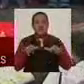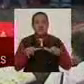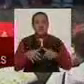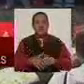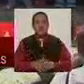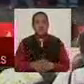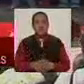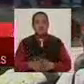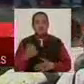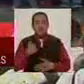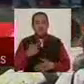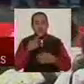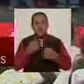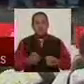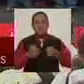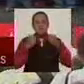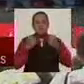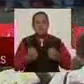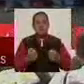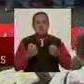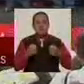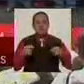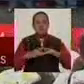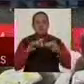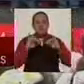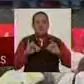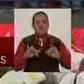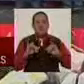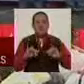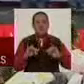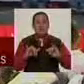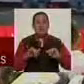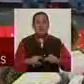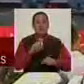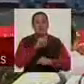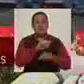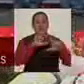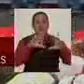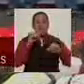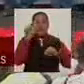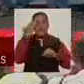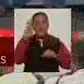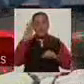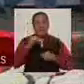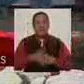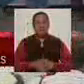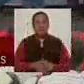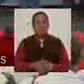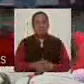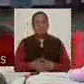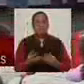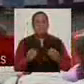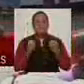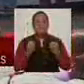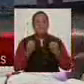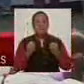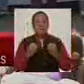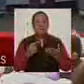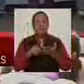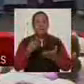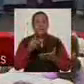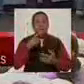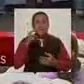estamos estableciendo una moratoria de 180 días para que sin necesidad